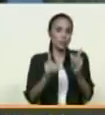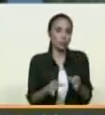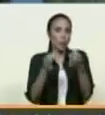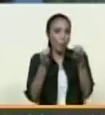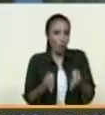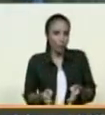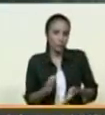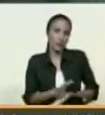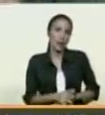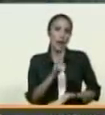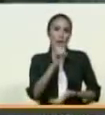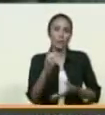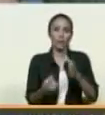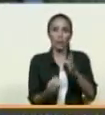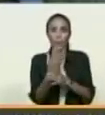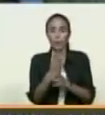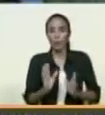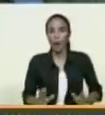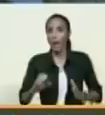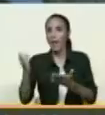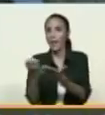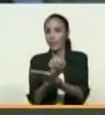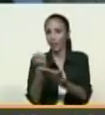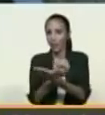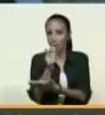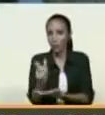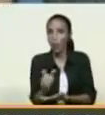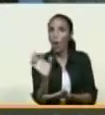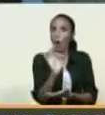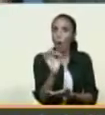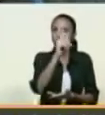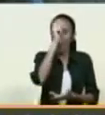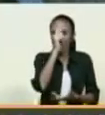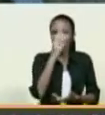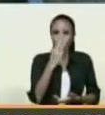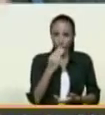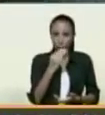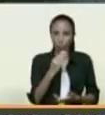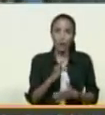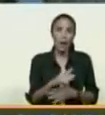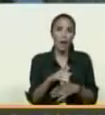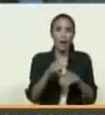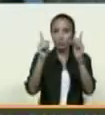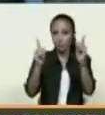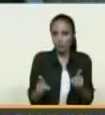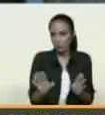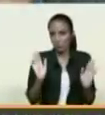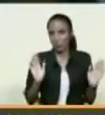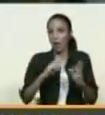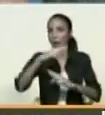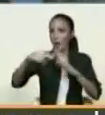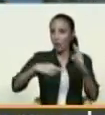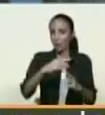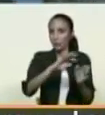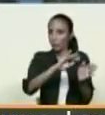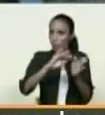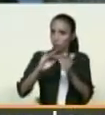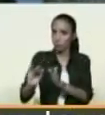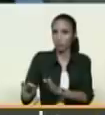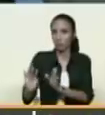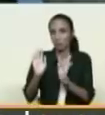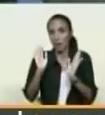es Bertucci o es Falcón, pues ese es el presidente y pasaría la revolución, el Partido Socialista, a ser el